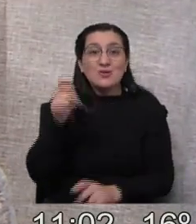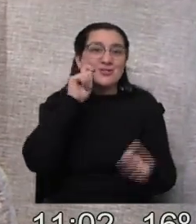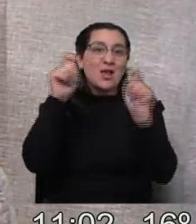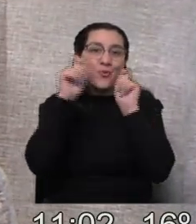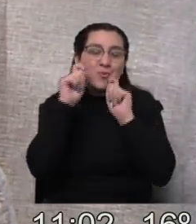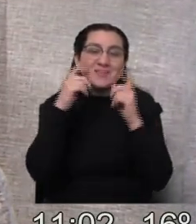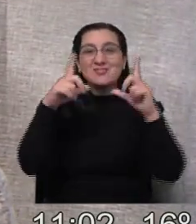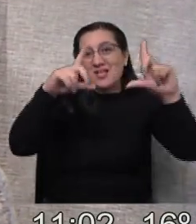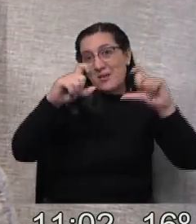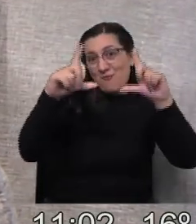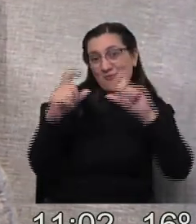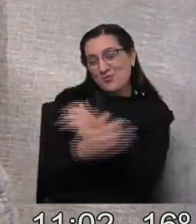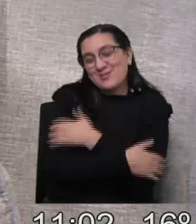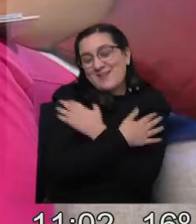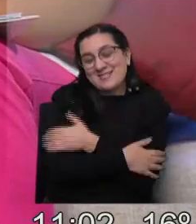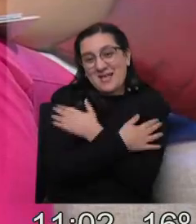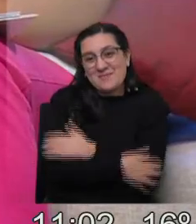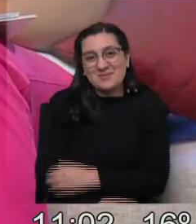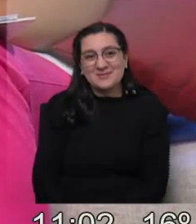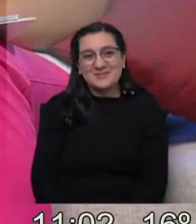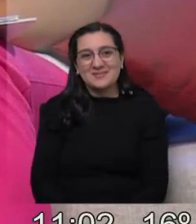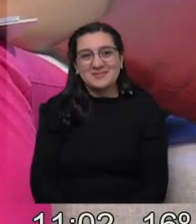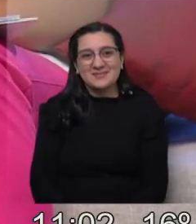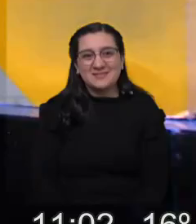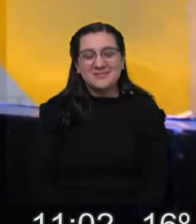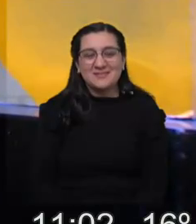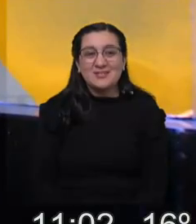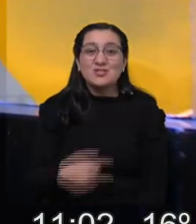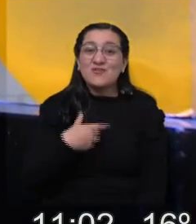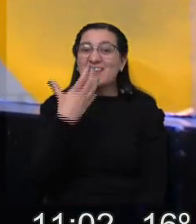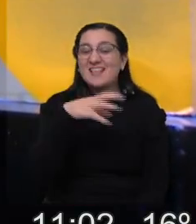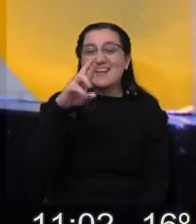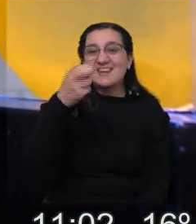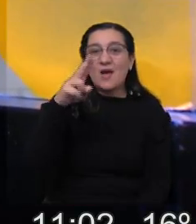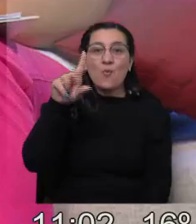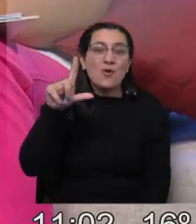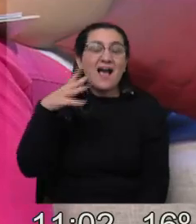así nos sacamos fotos y claro, nos abrazamos. Que griten. Sí. Así mañana contamos todo. Yo voy a gritar Raúl a ver quién lo